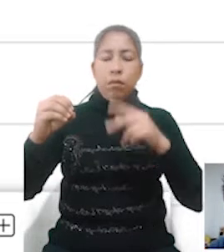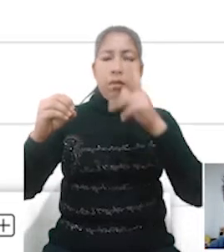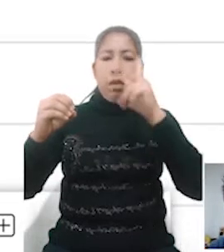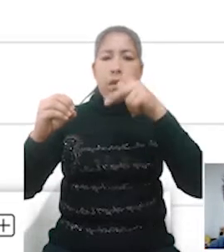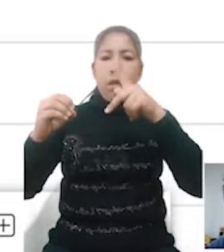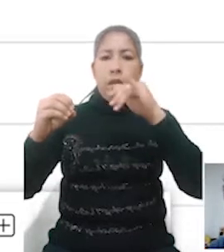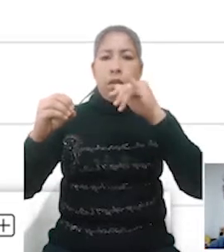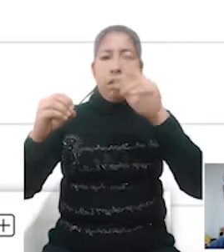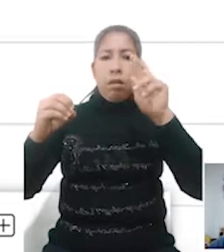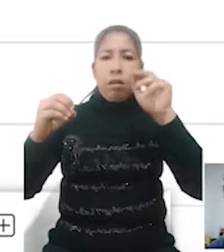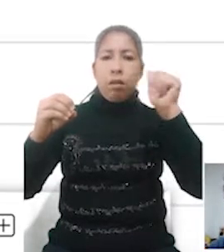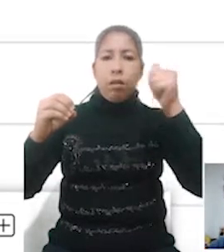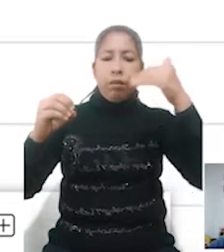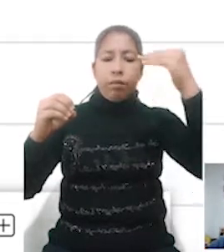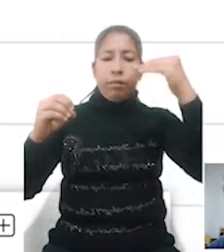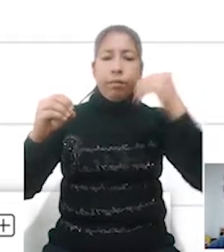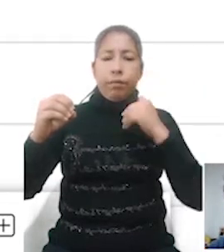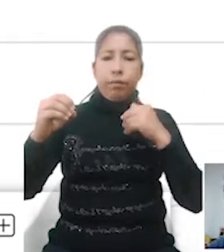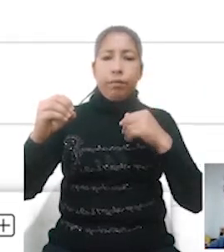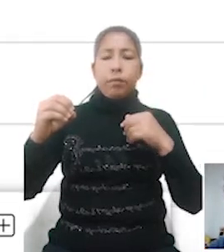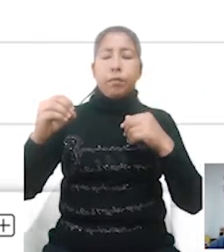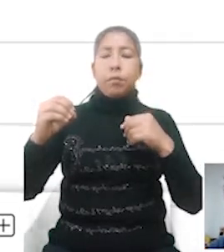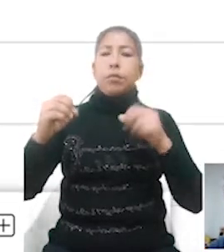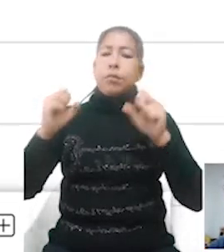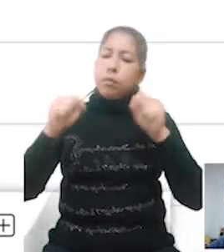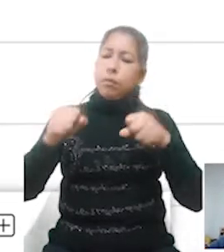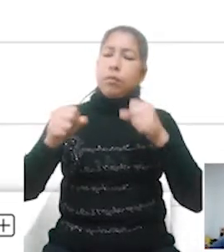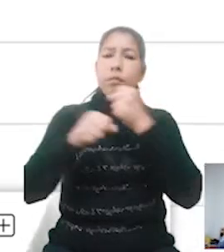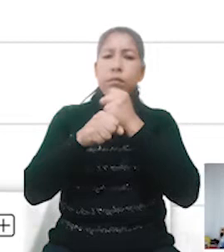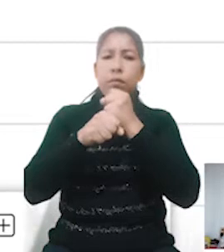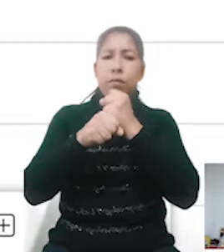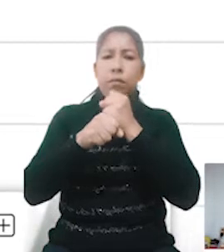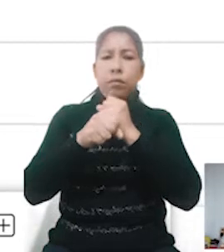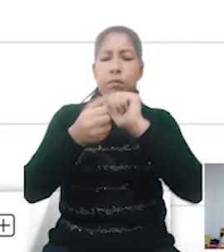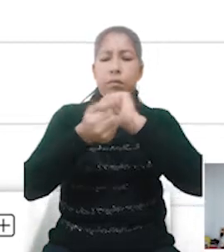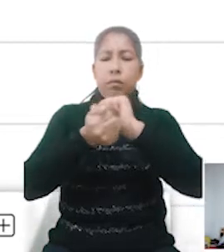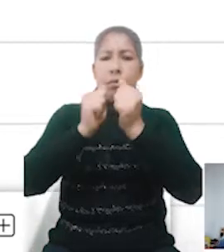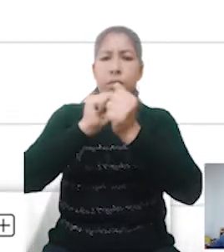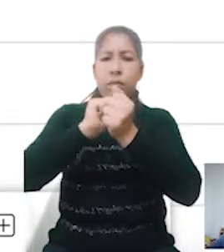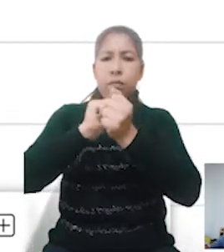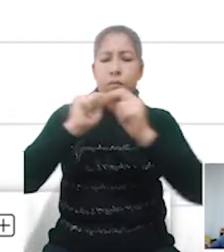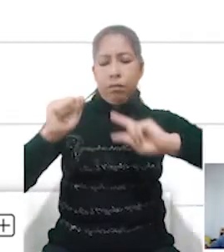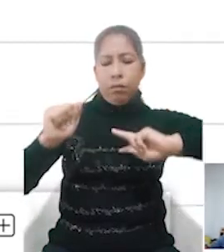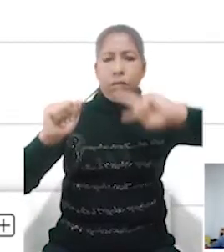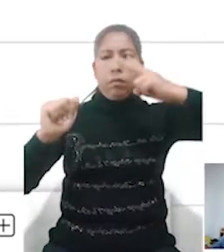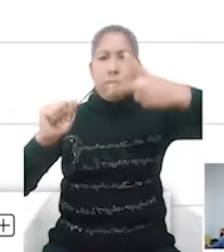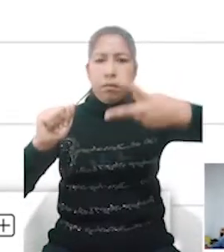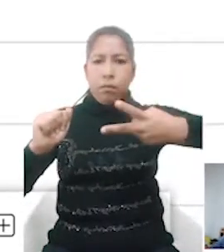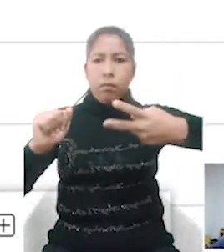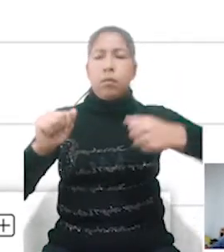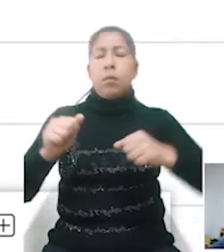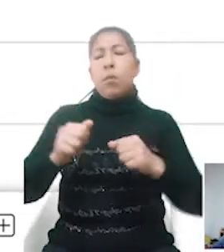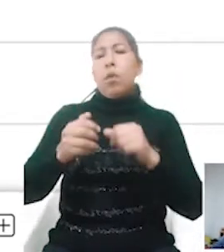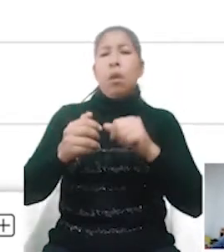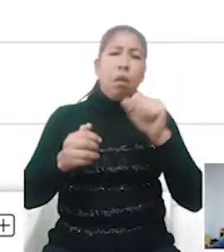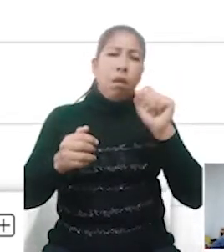a pi radianes. Esto lo podemos hacer una conversión de manera exacta o podemos utilizar decimales